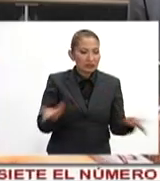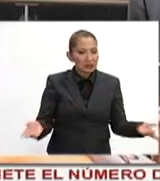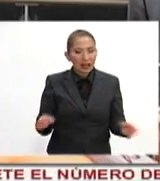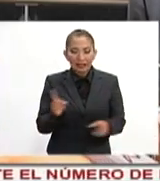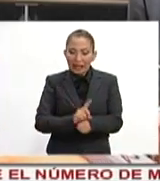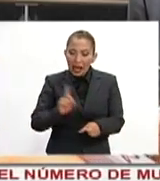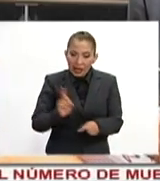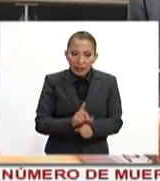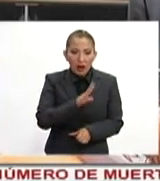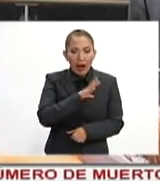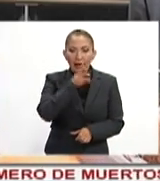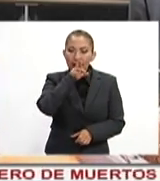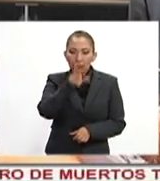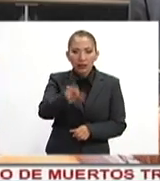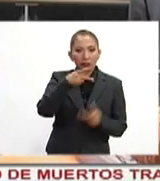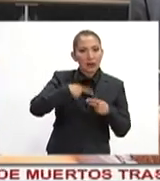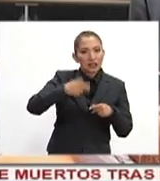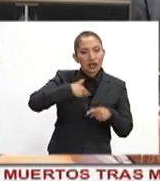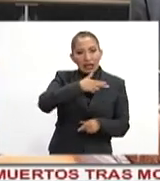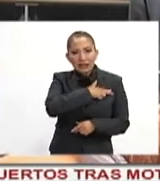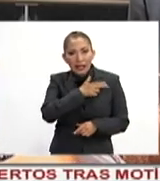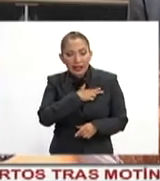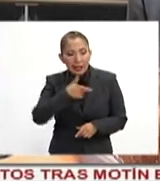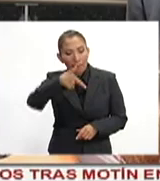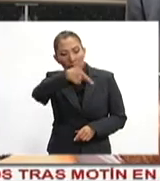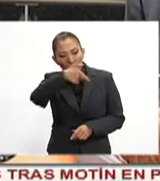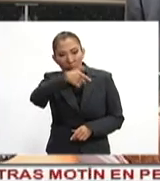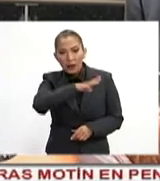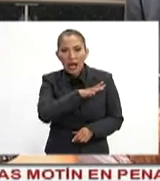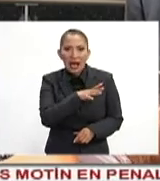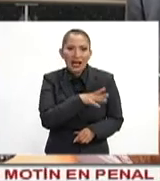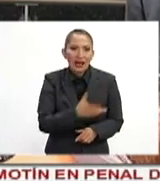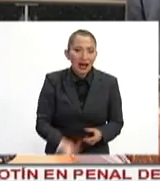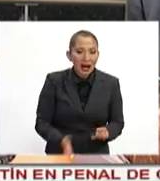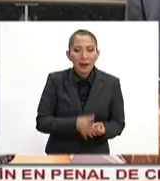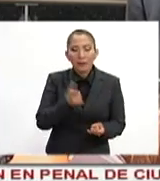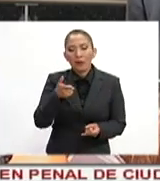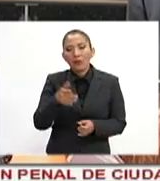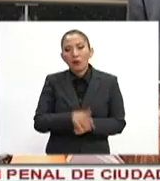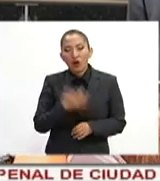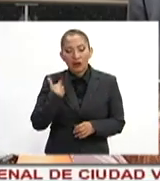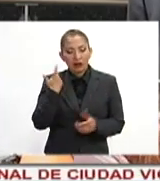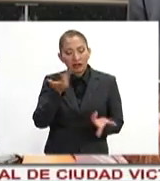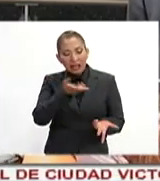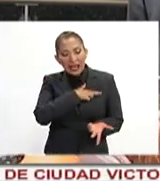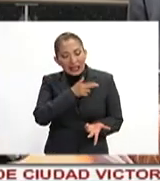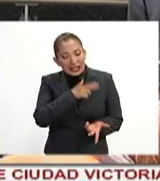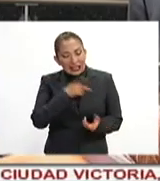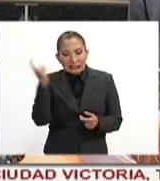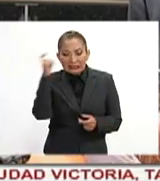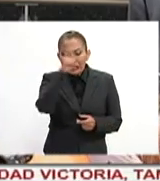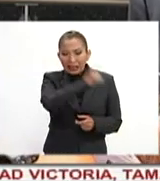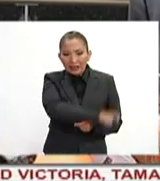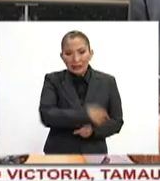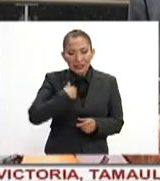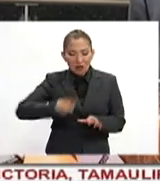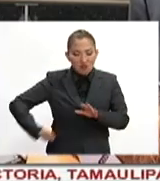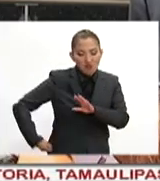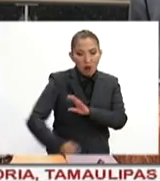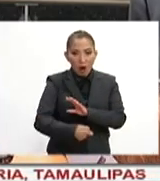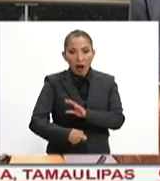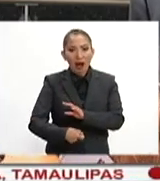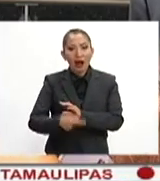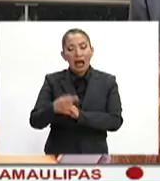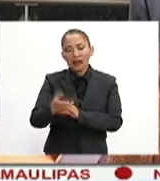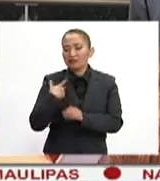Todos los días hay reportes de pacientes lesionados por heridas por armas de fuego, por lesiones complejas de arma blanca. Es algo